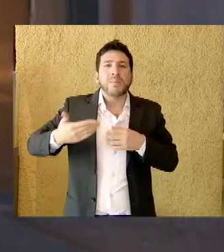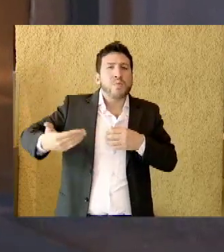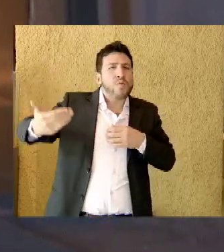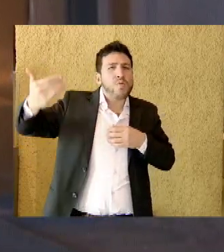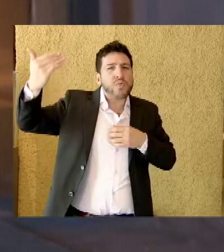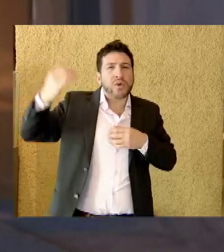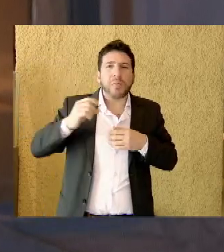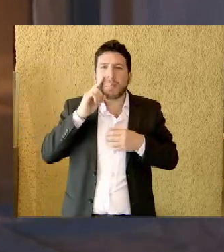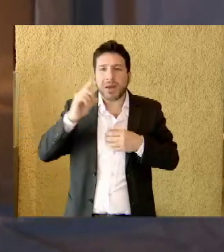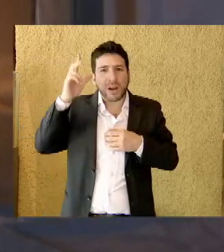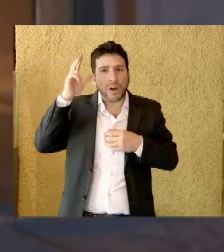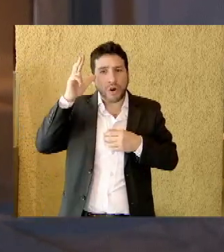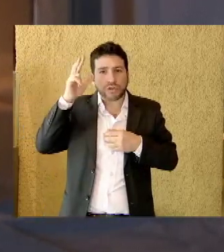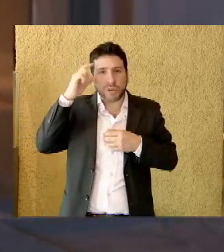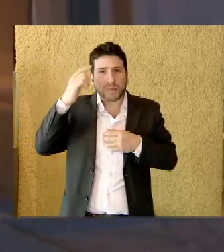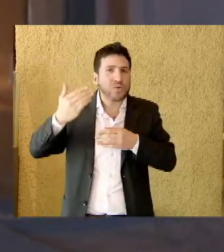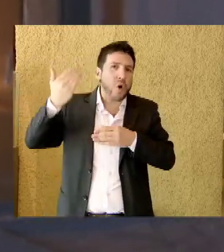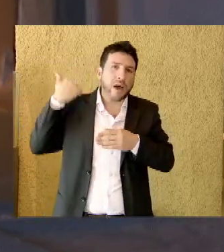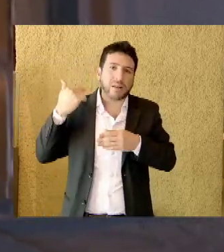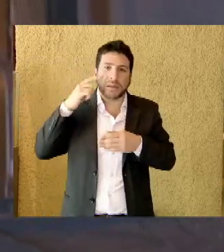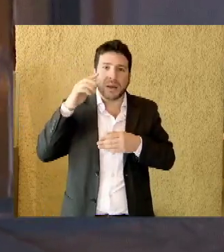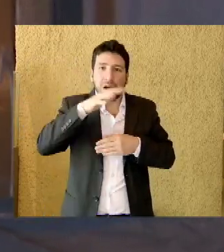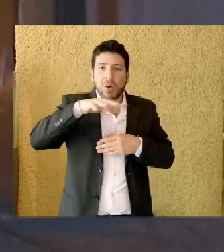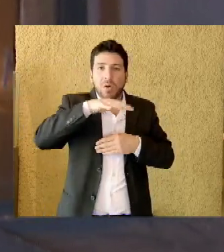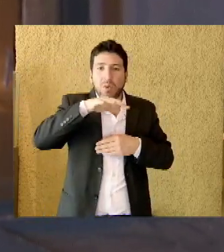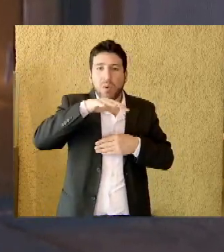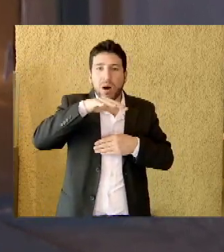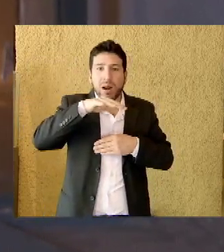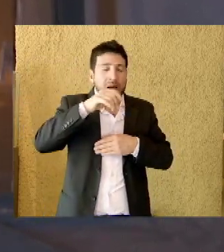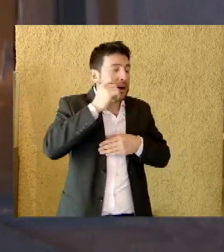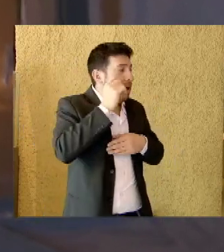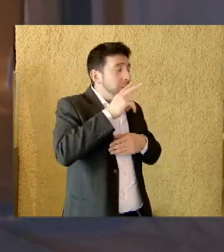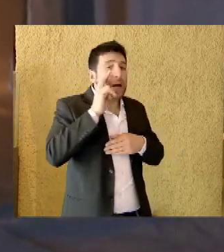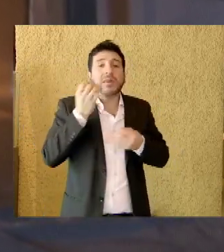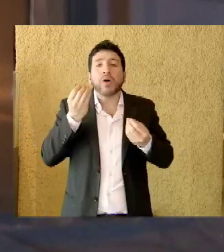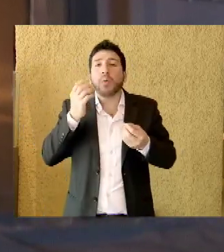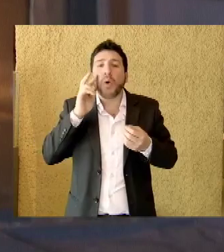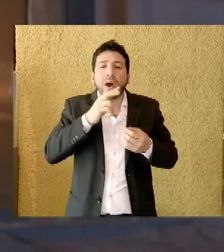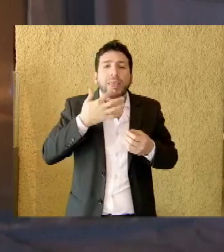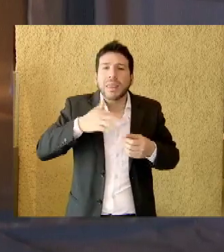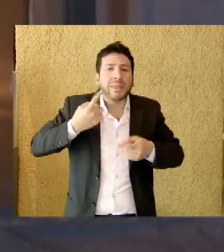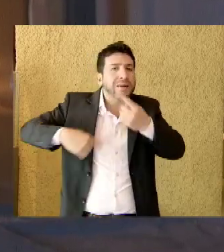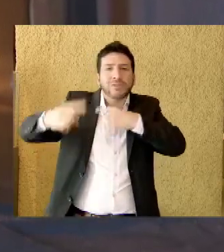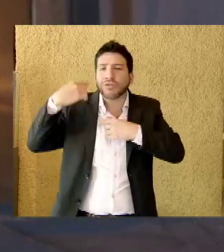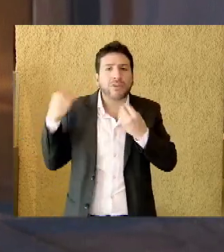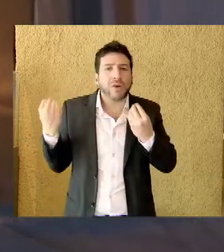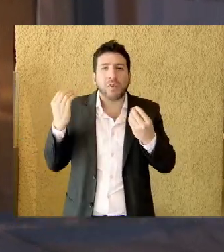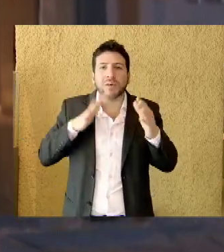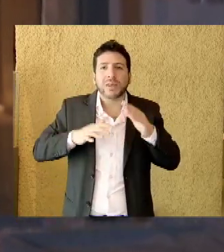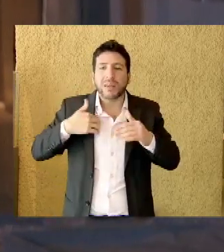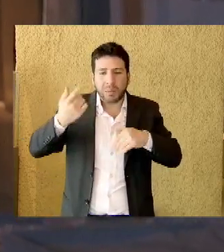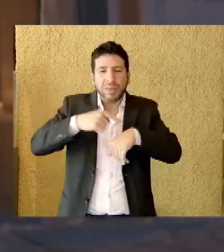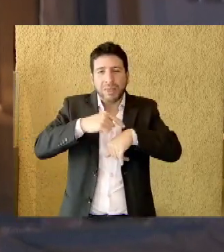de 1810. Estamos en el sector de la arqueología de la muerte para entender la vida. Realmente muy interesante. Después seguramente quedará